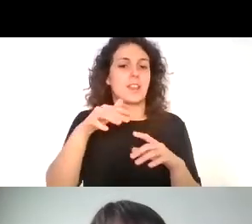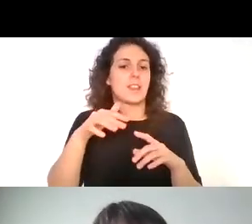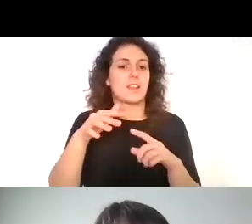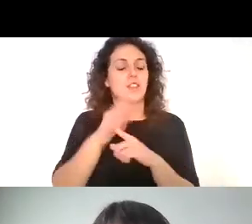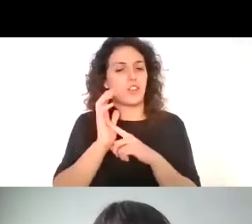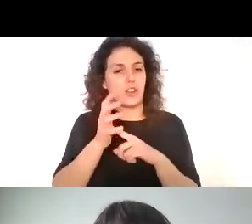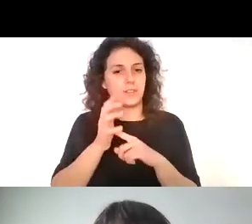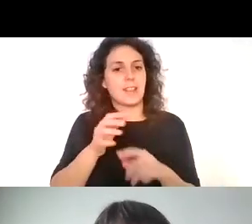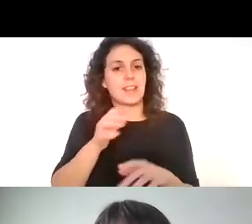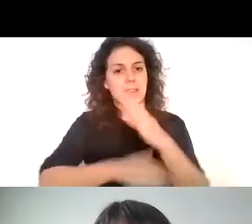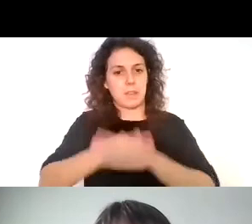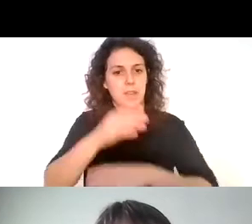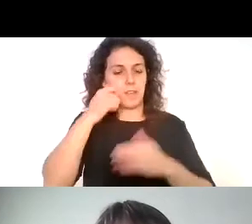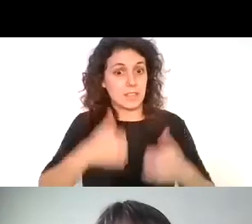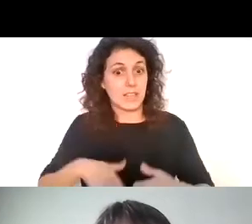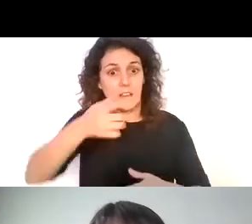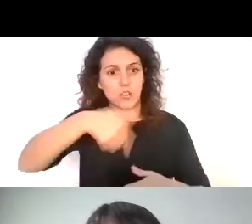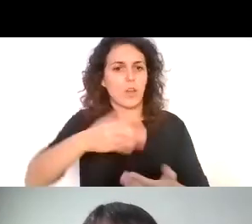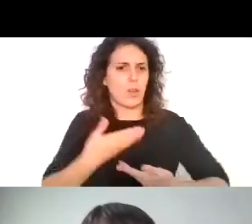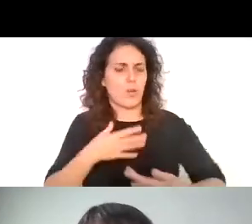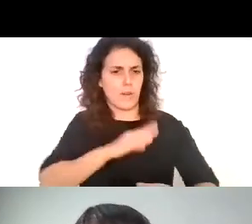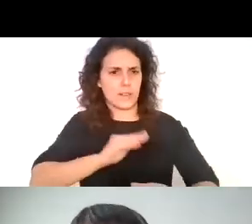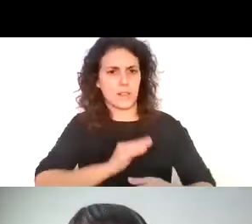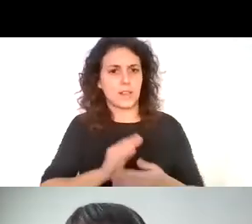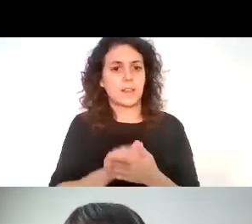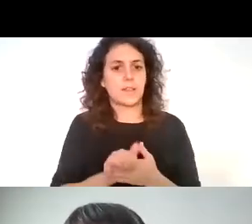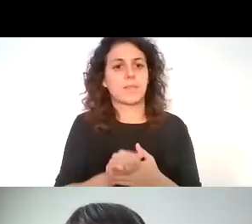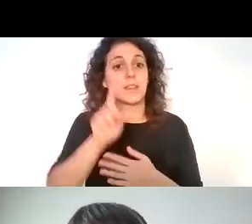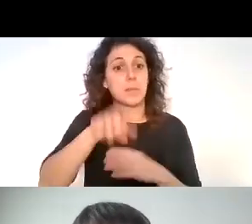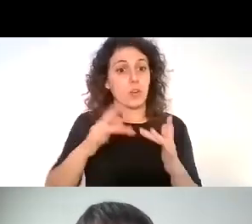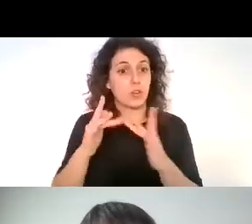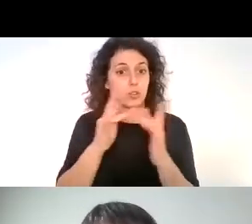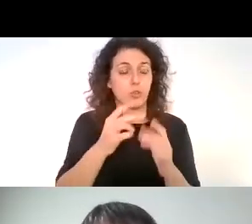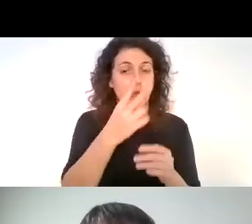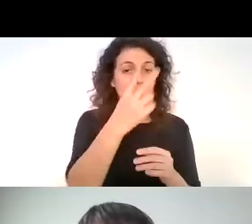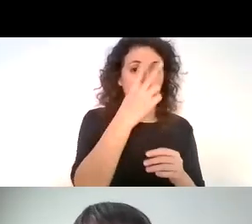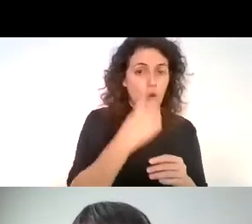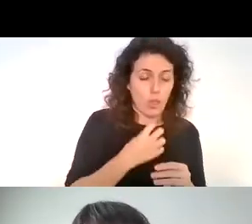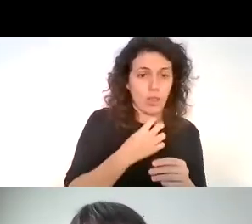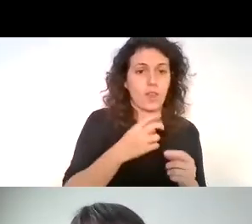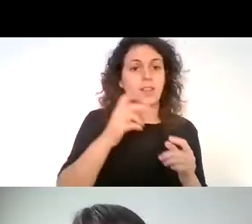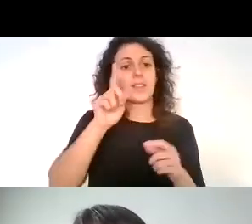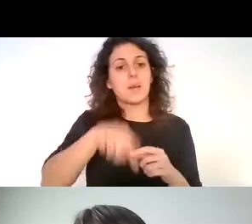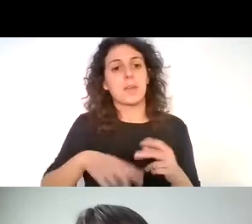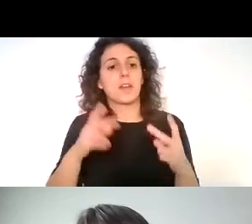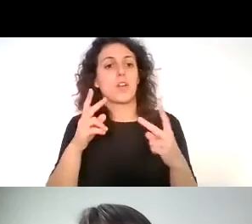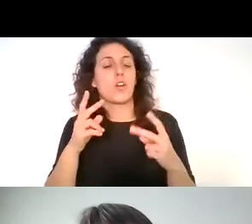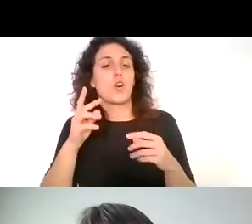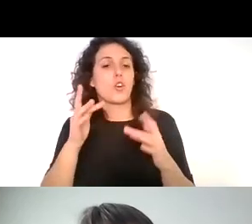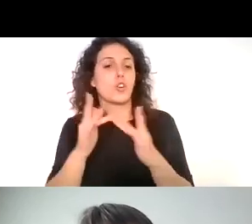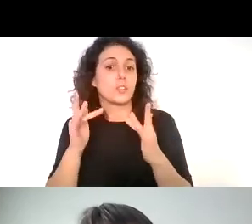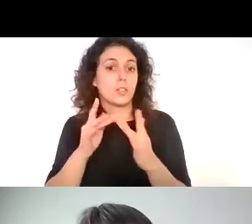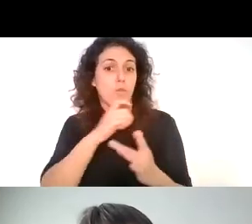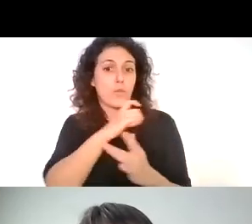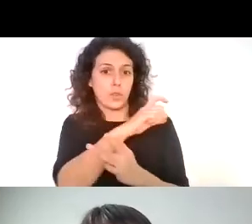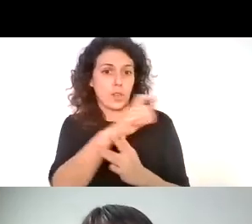porque nos han ayudado muchísimo. Igual que ellos, estamos en contacto con ONCE, estamos en contacto con la Asociación en Girona